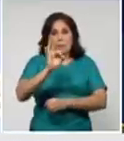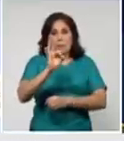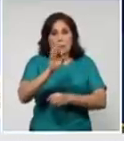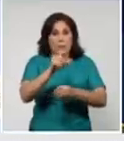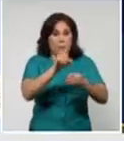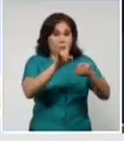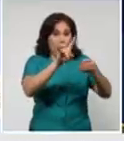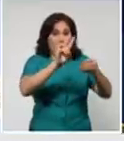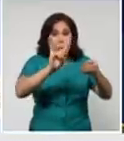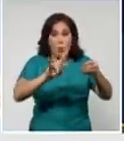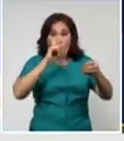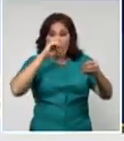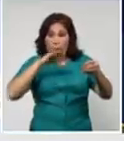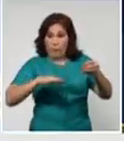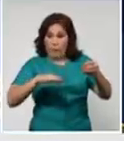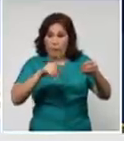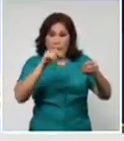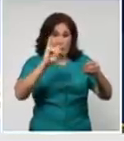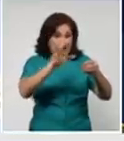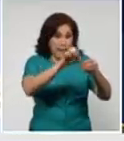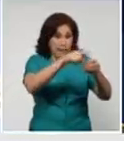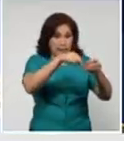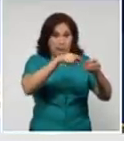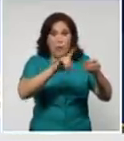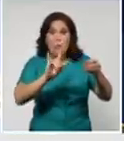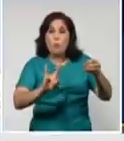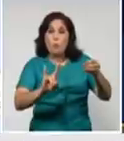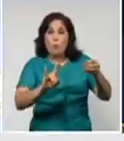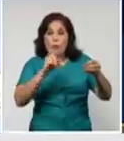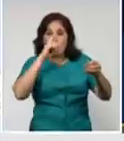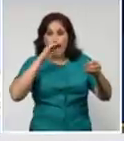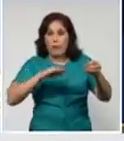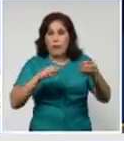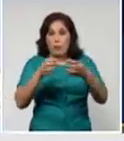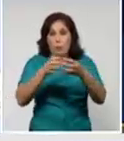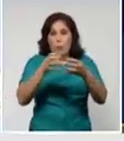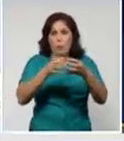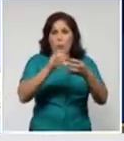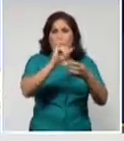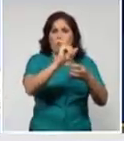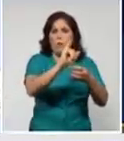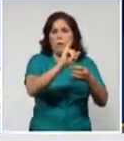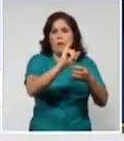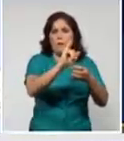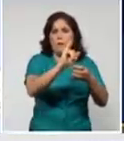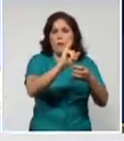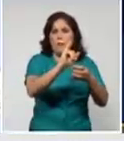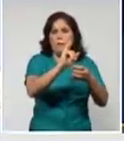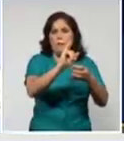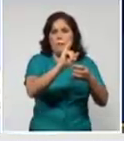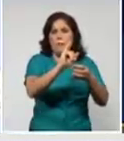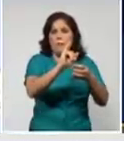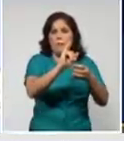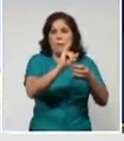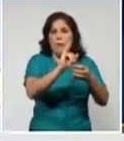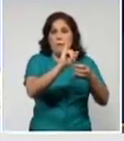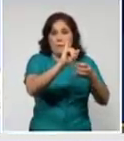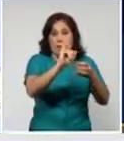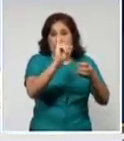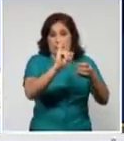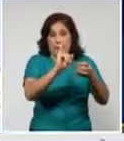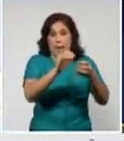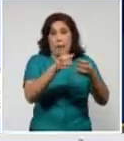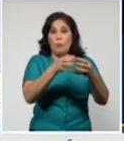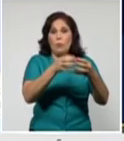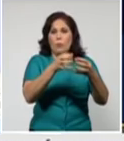9 menores de 20 años, hace que en el grupo de 6, o sea, 6 de esos 9 están en el grupo